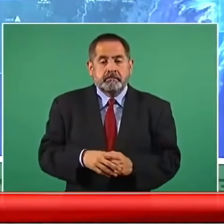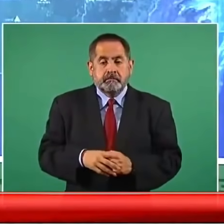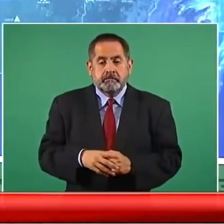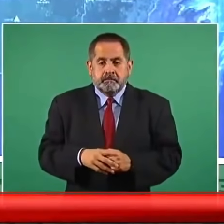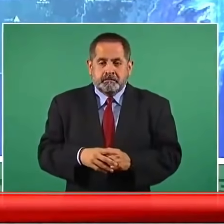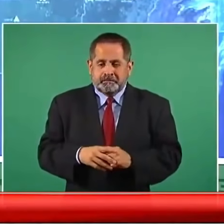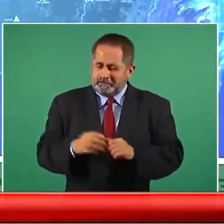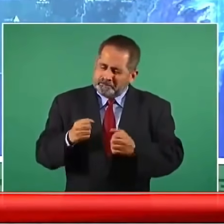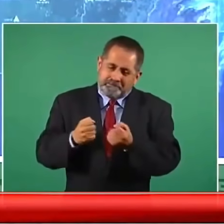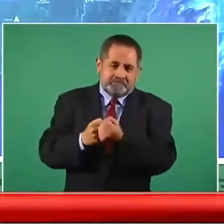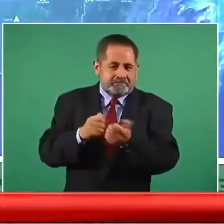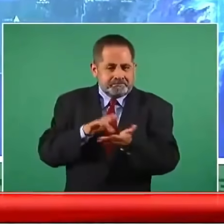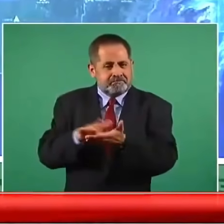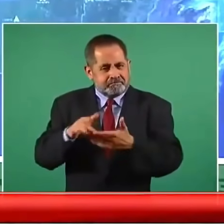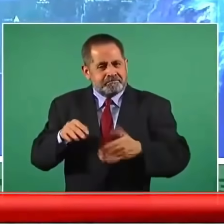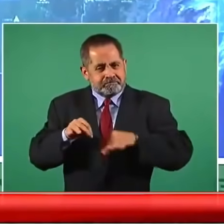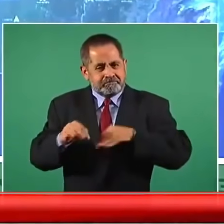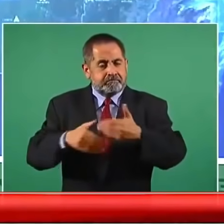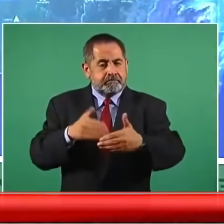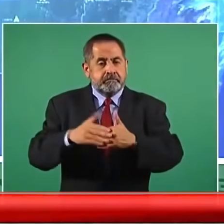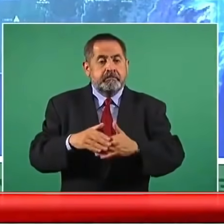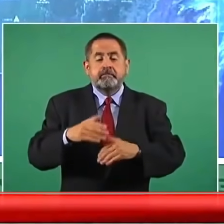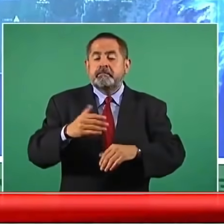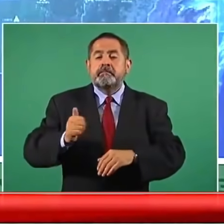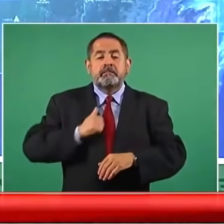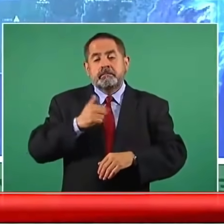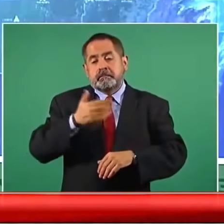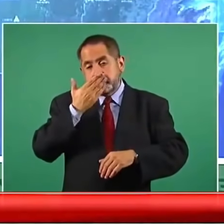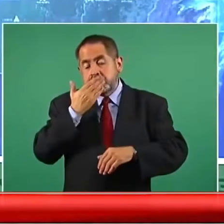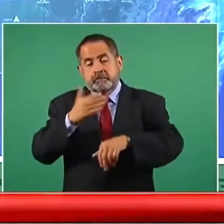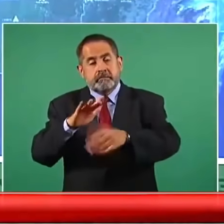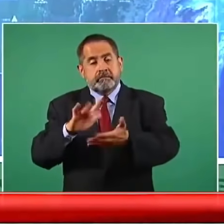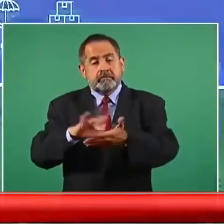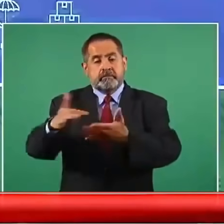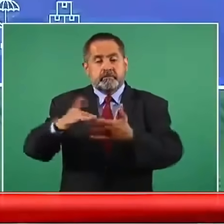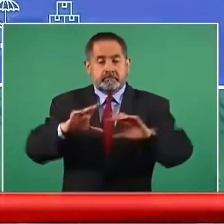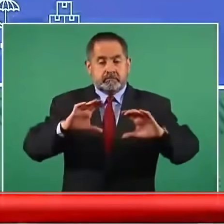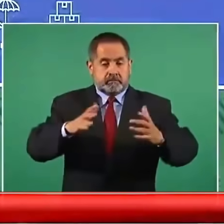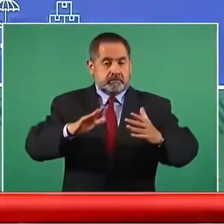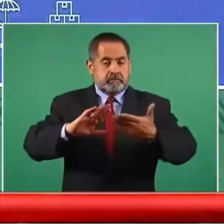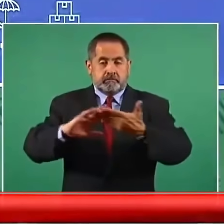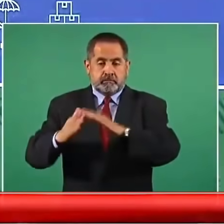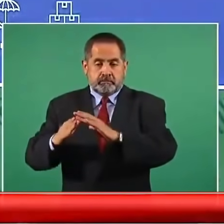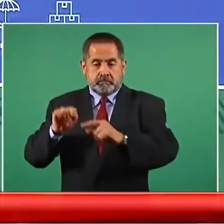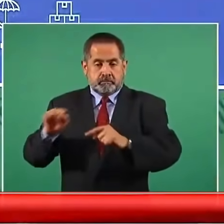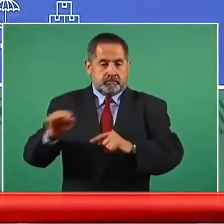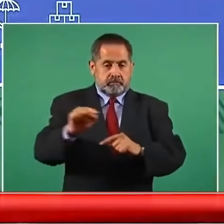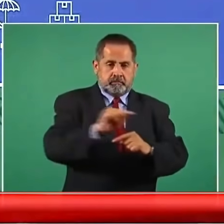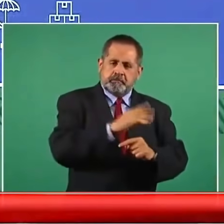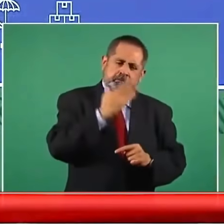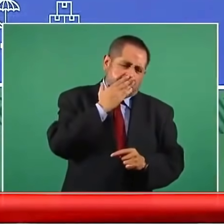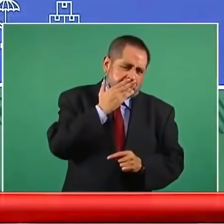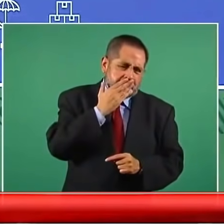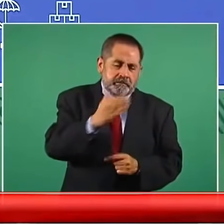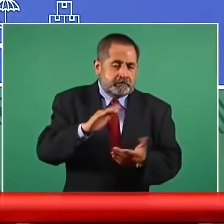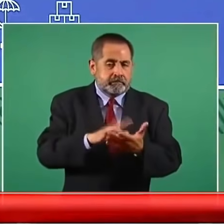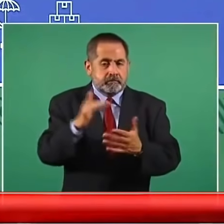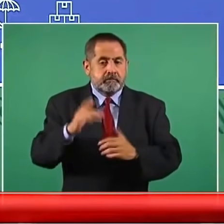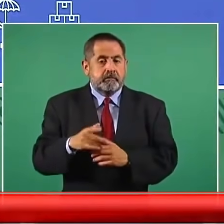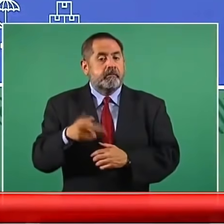con todo. Afortunadamente aprovecho para agradecerle mucho a las comunidades, porque